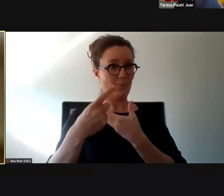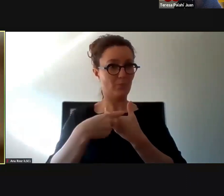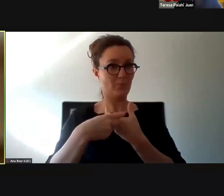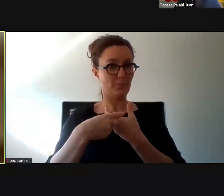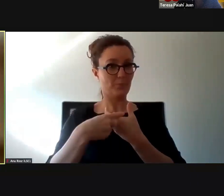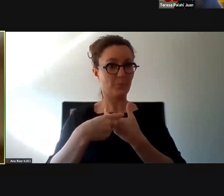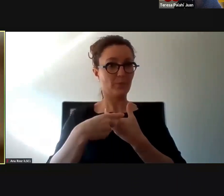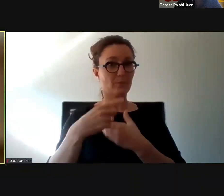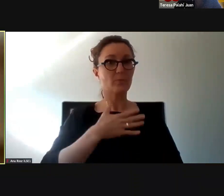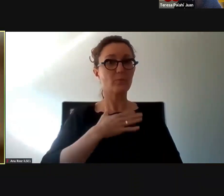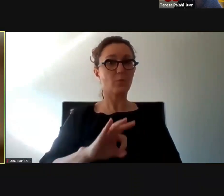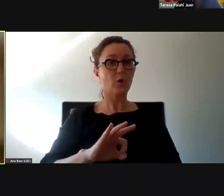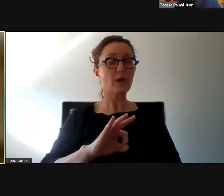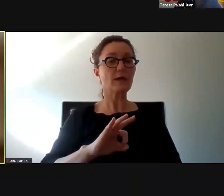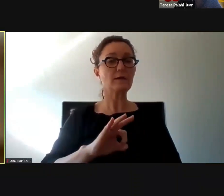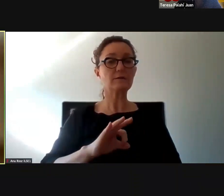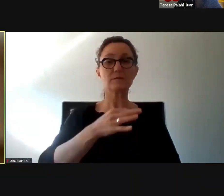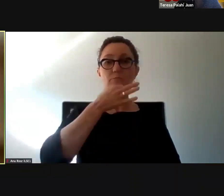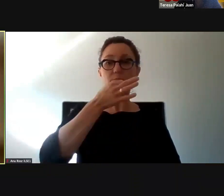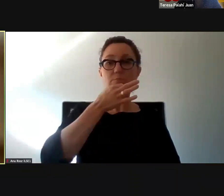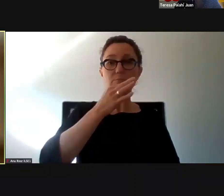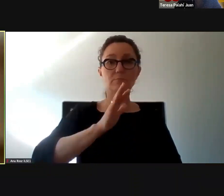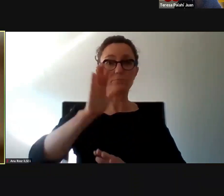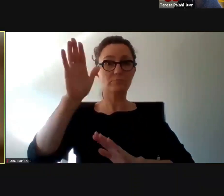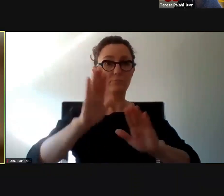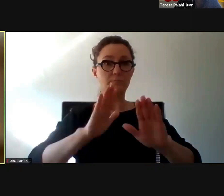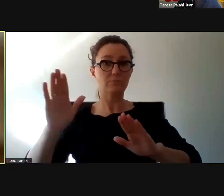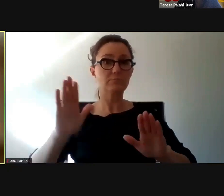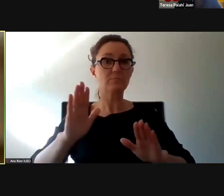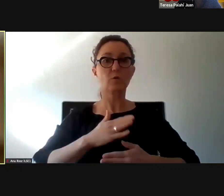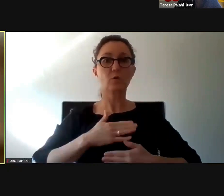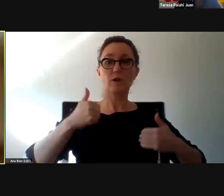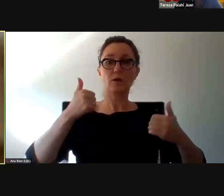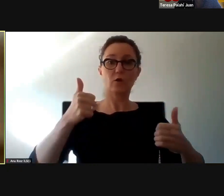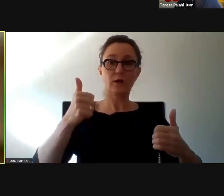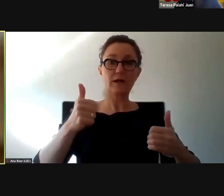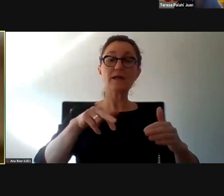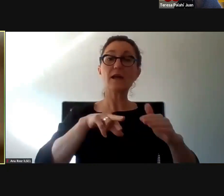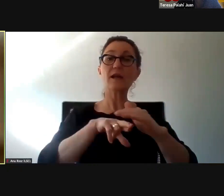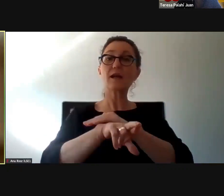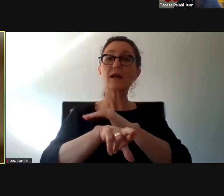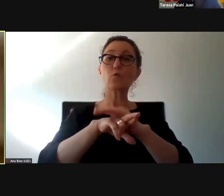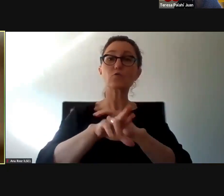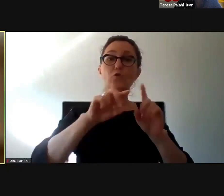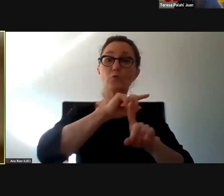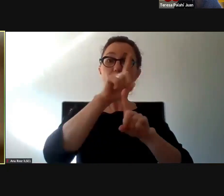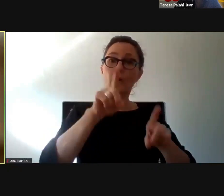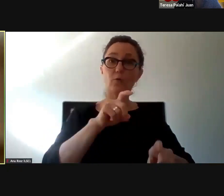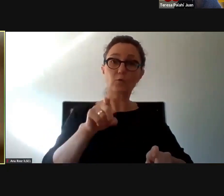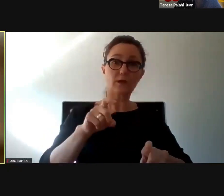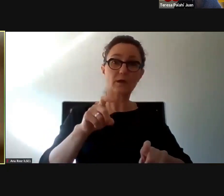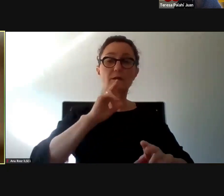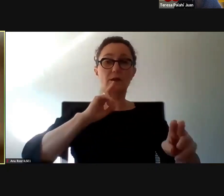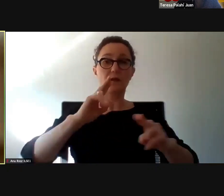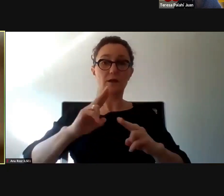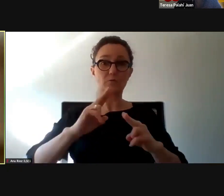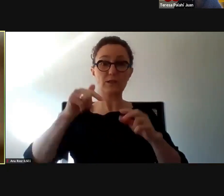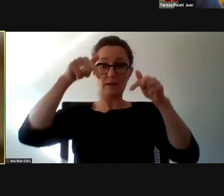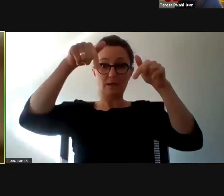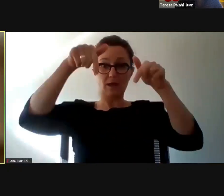interactuar cuando consideréis a través del recurso de preguntas y respuestas que está abajo en la